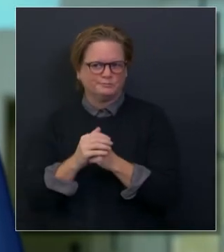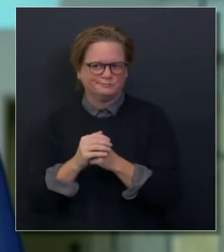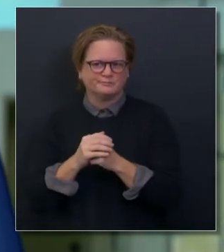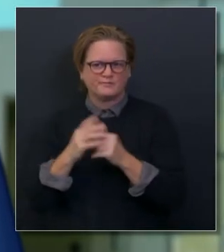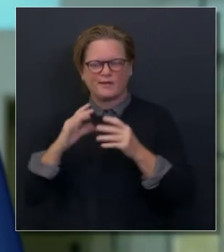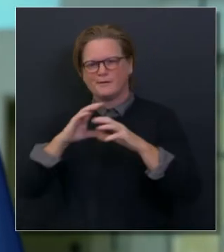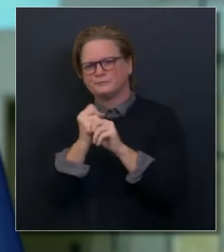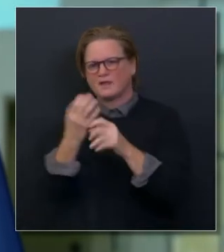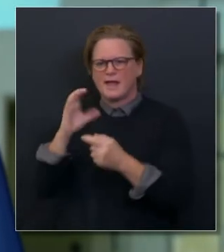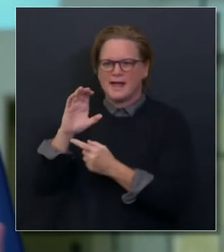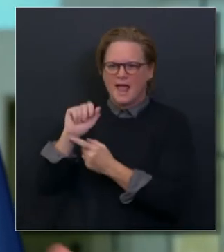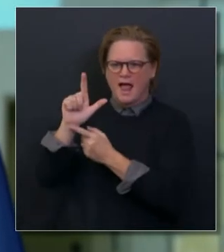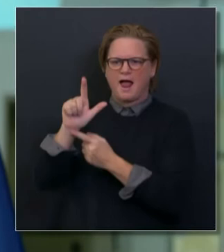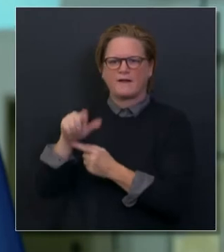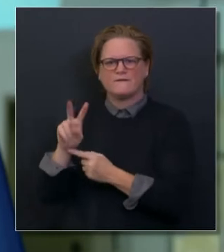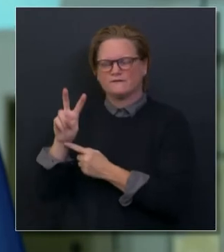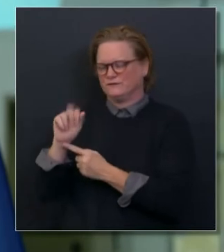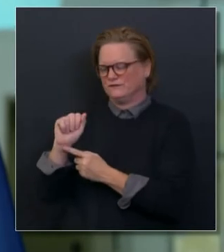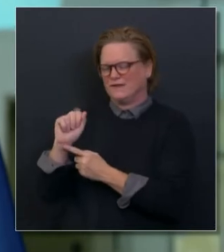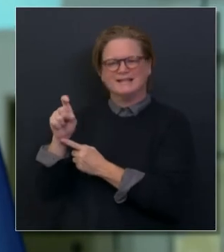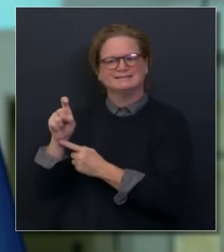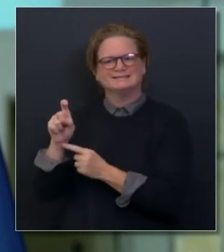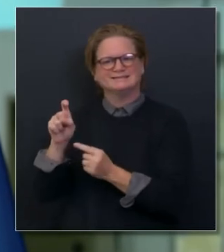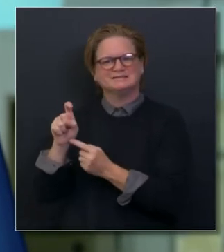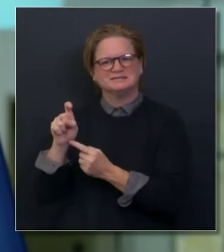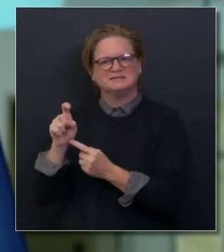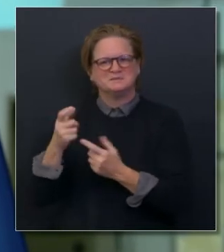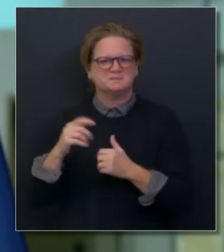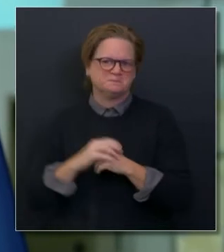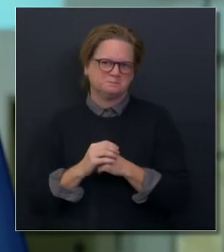y no solo la información de final